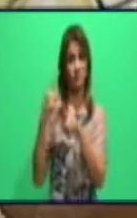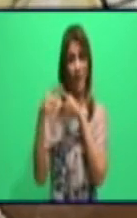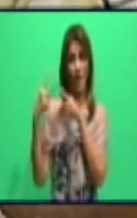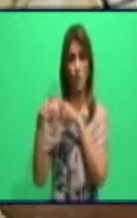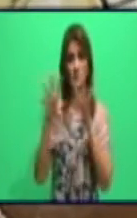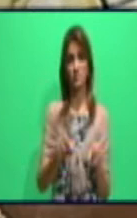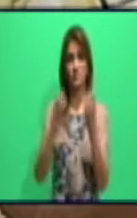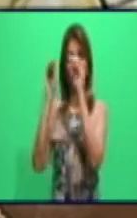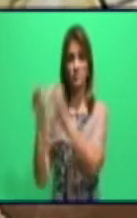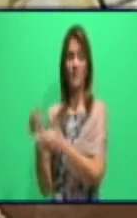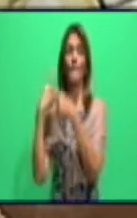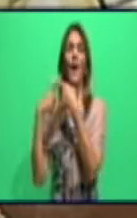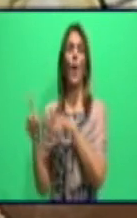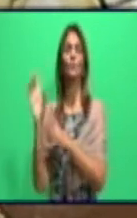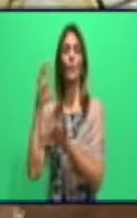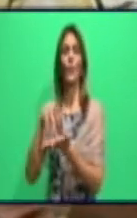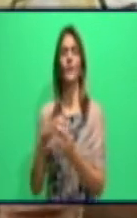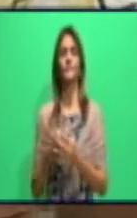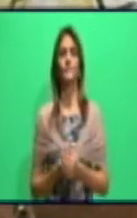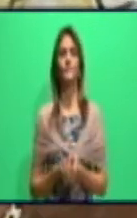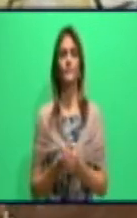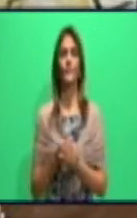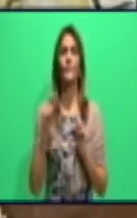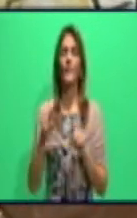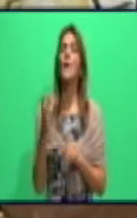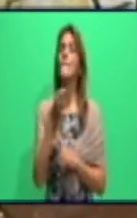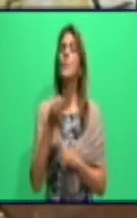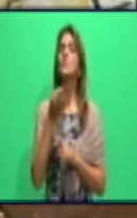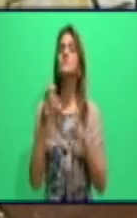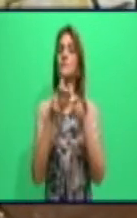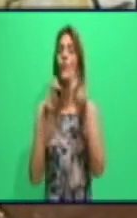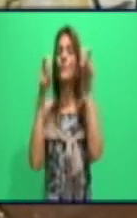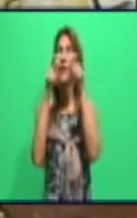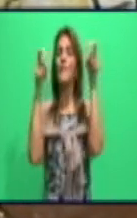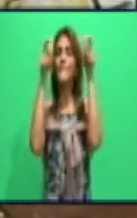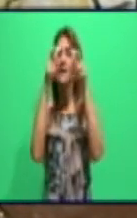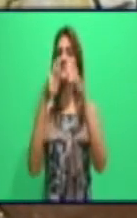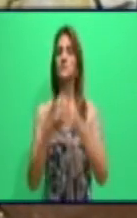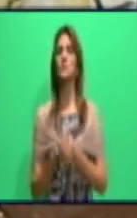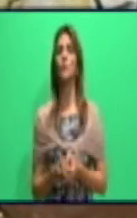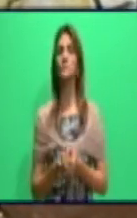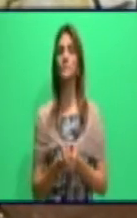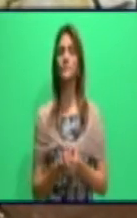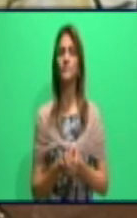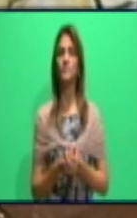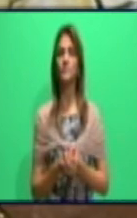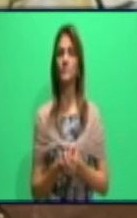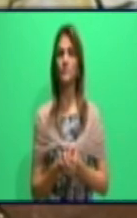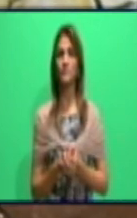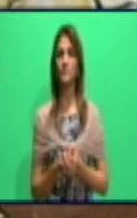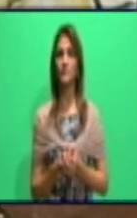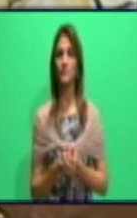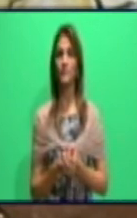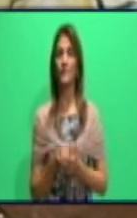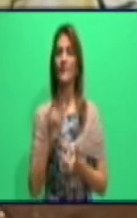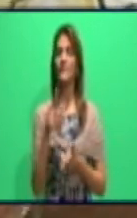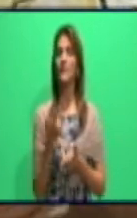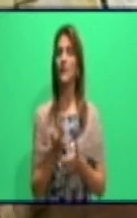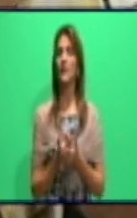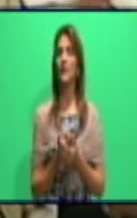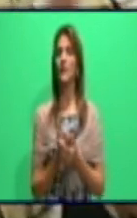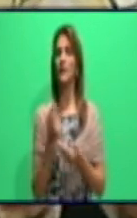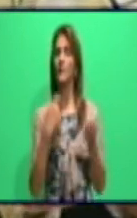en la unidad construcción no poseían oficial de precio en la ficha de costo para la venta de camas y zapatos o